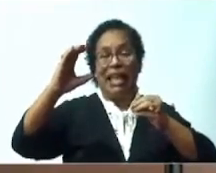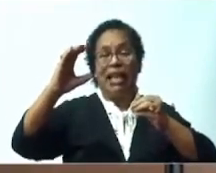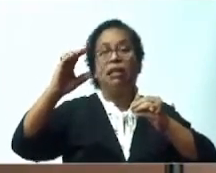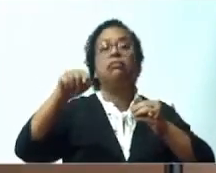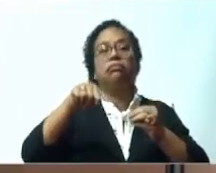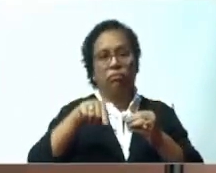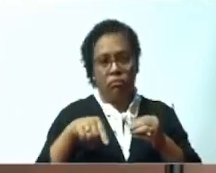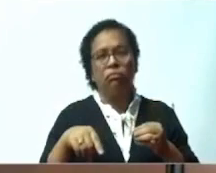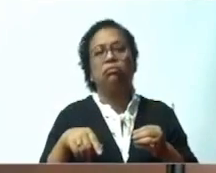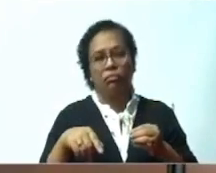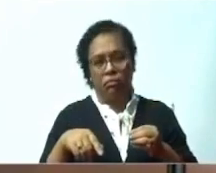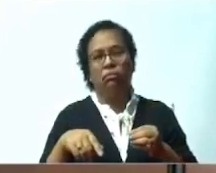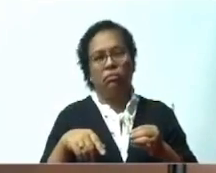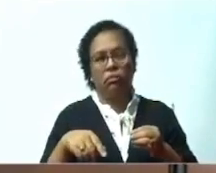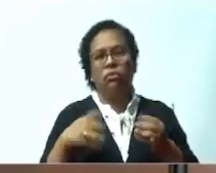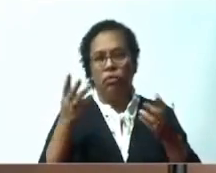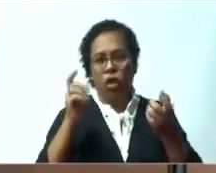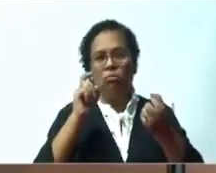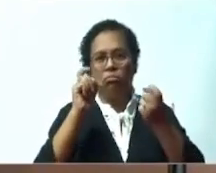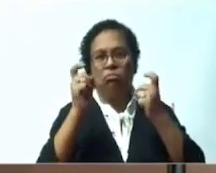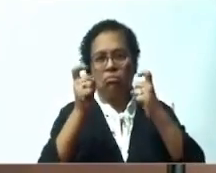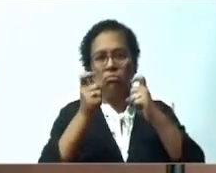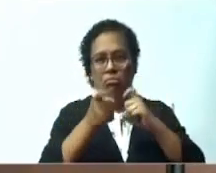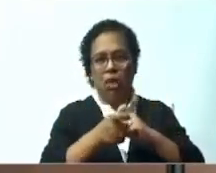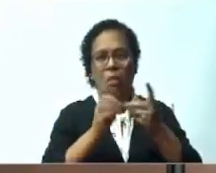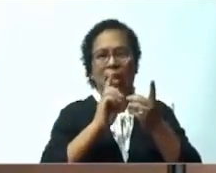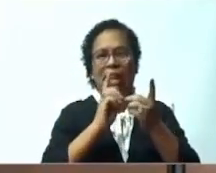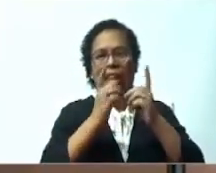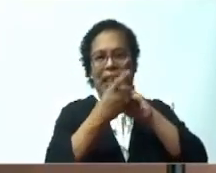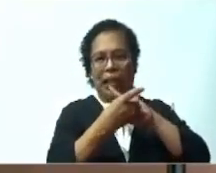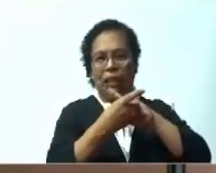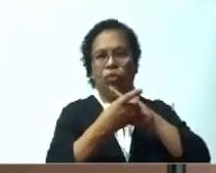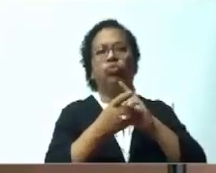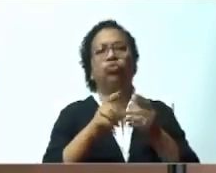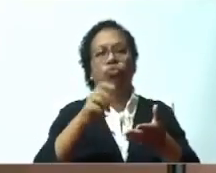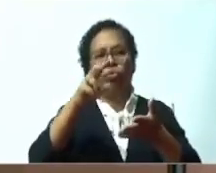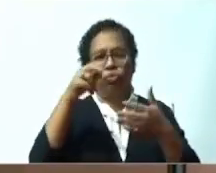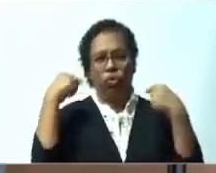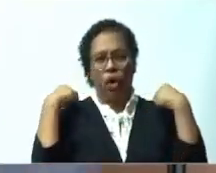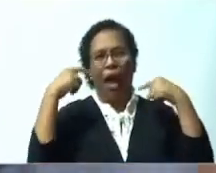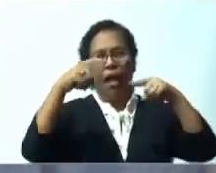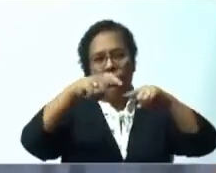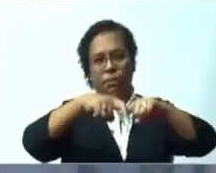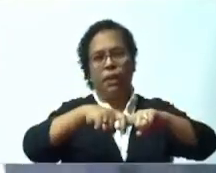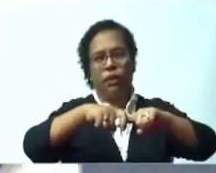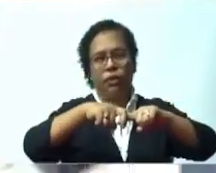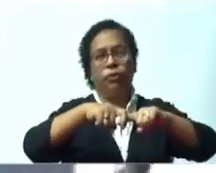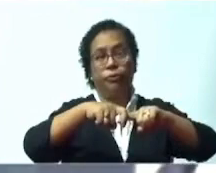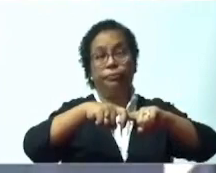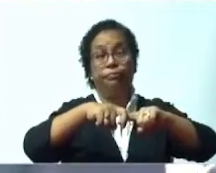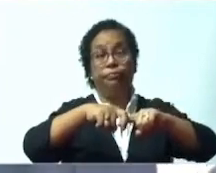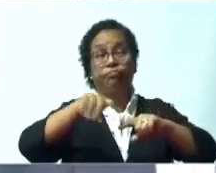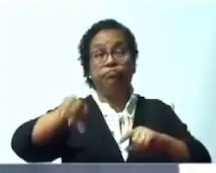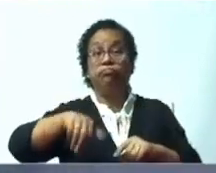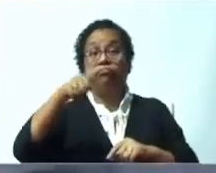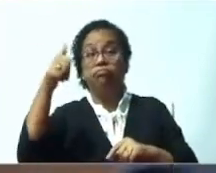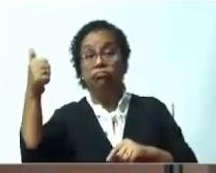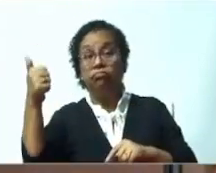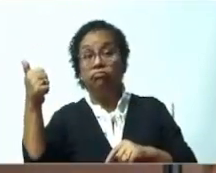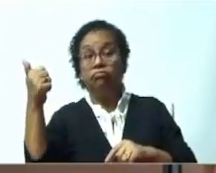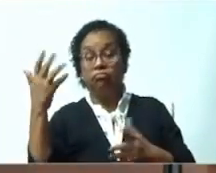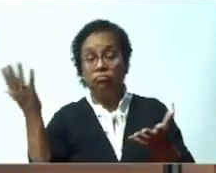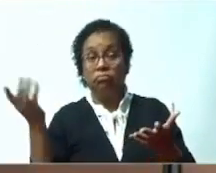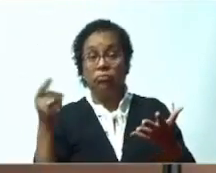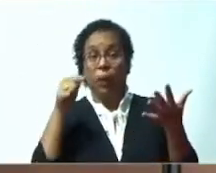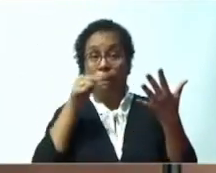tiene varias bondades más. Por ejemplo, es sumamente importante para la República Dominicana